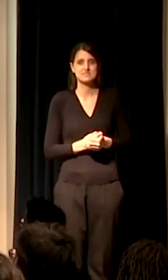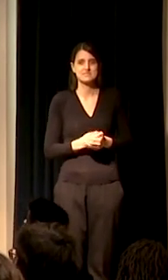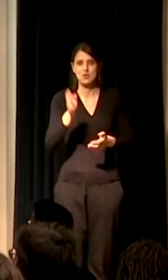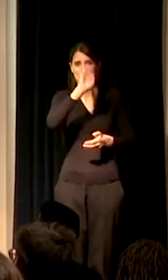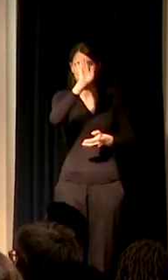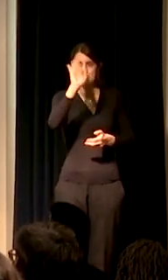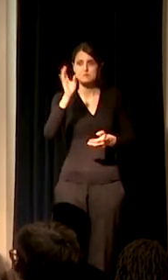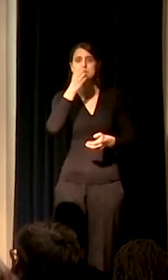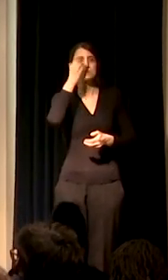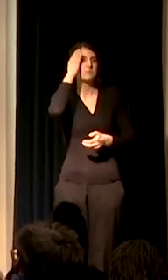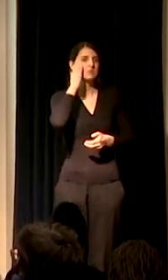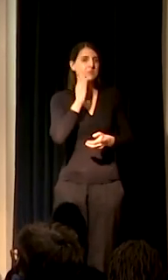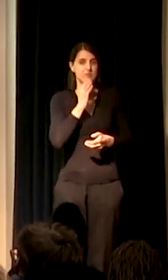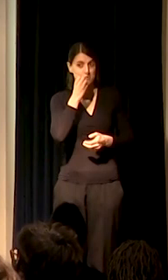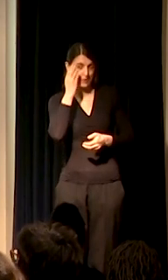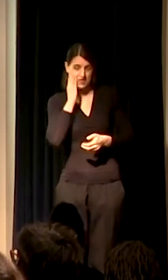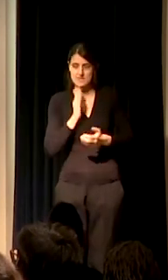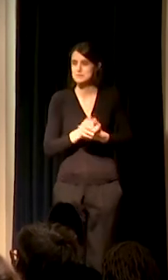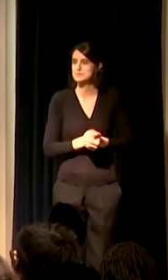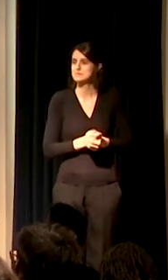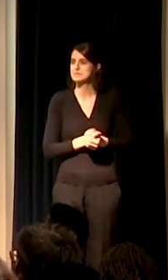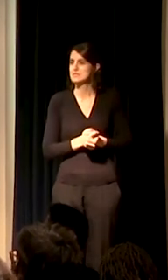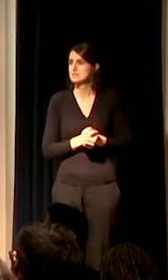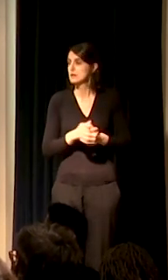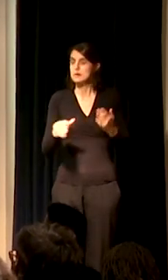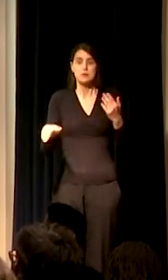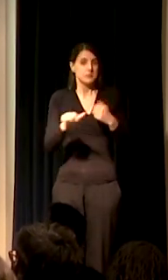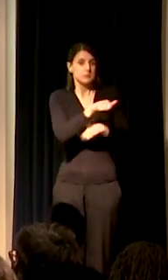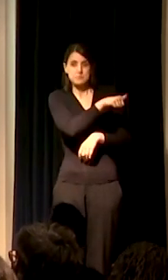Sí, hola. Buen día, buenos días. Voy a hacer primero